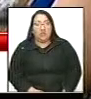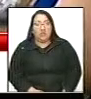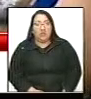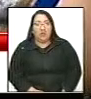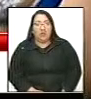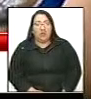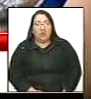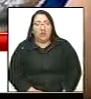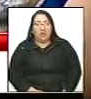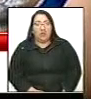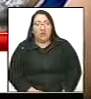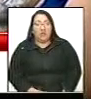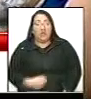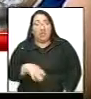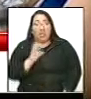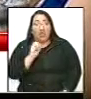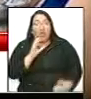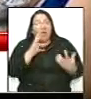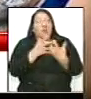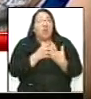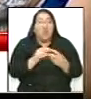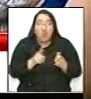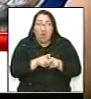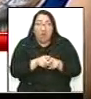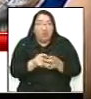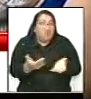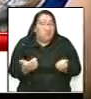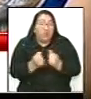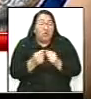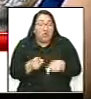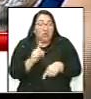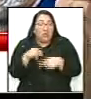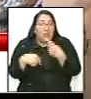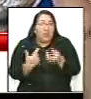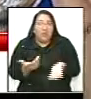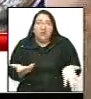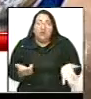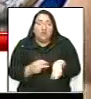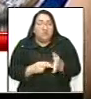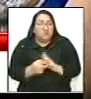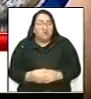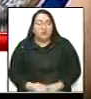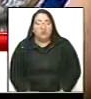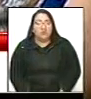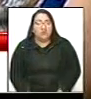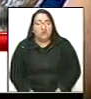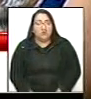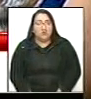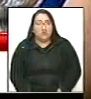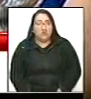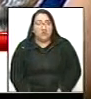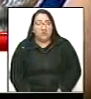corroboración por lo menos lo que diga, porque claro, con eso mañana cualquiera